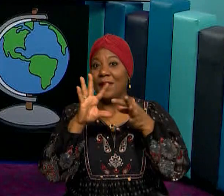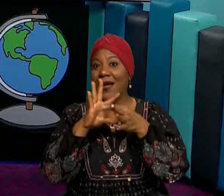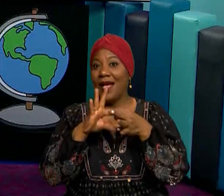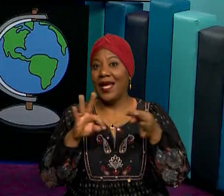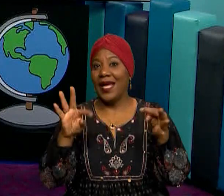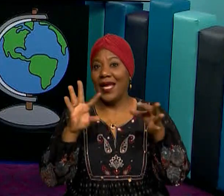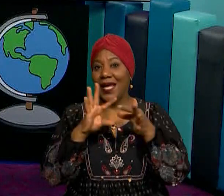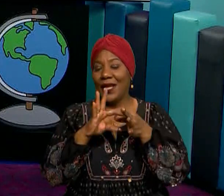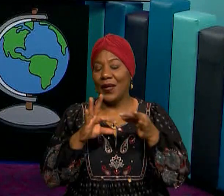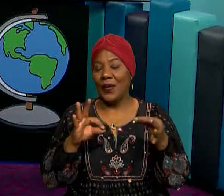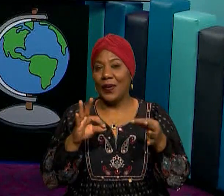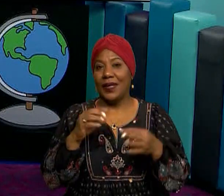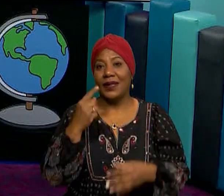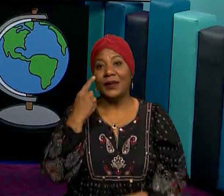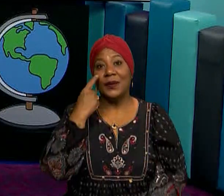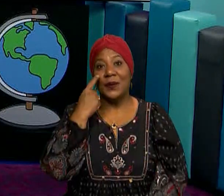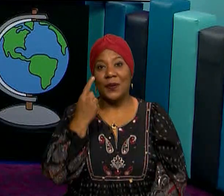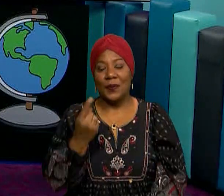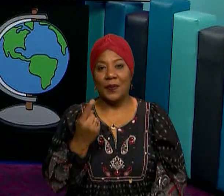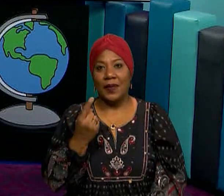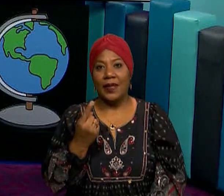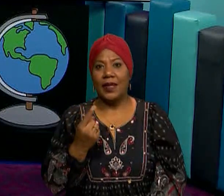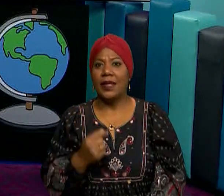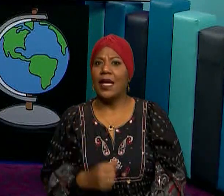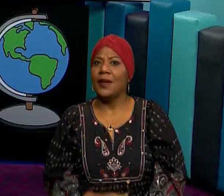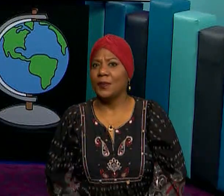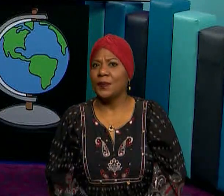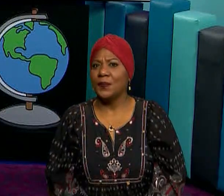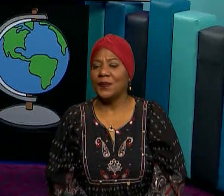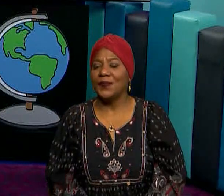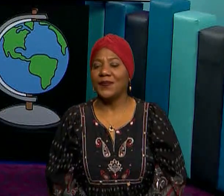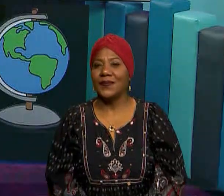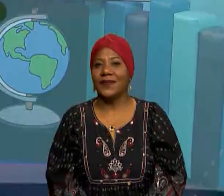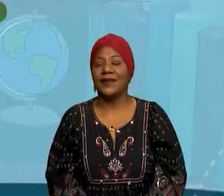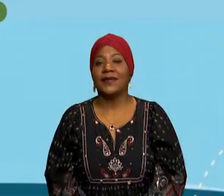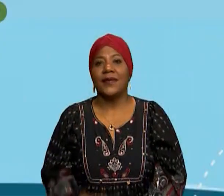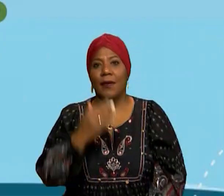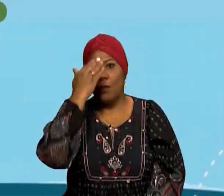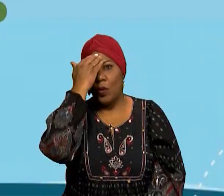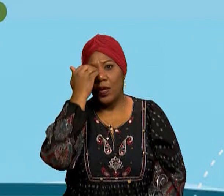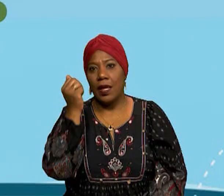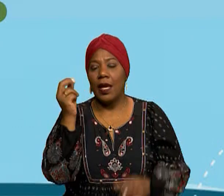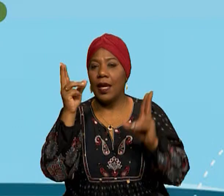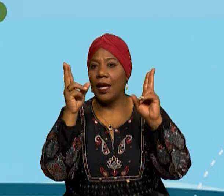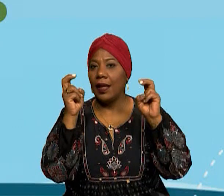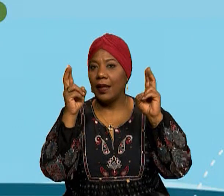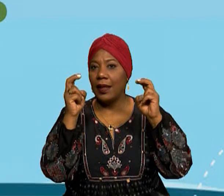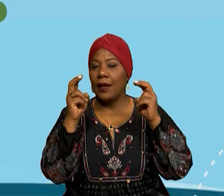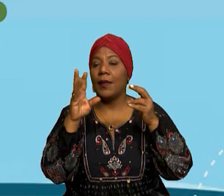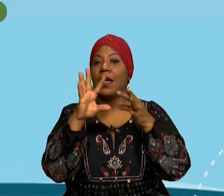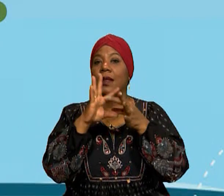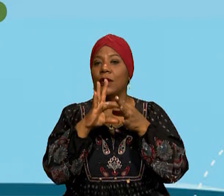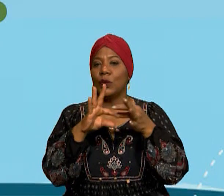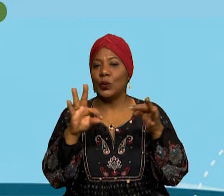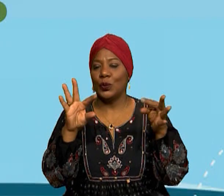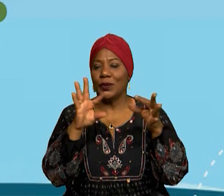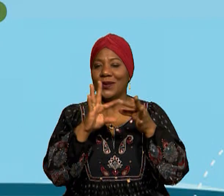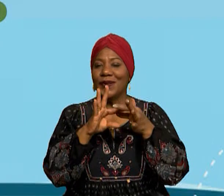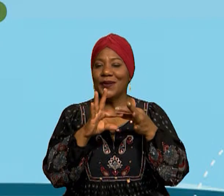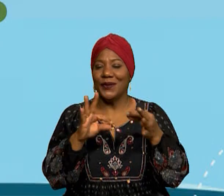a ver qué cuento es y por qué el cuento, maestra Graciela. Porque vamos a ver el tema